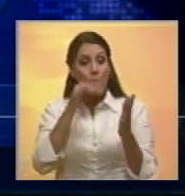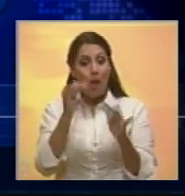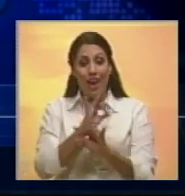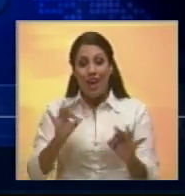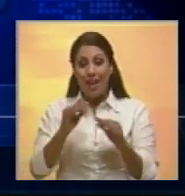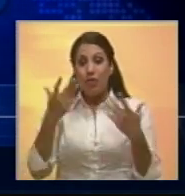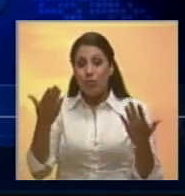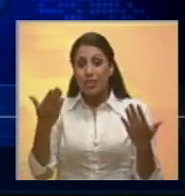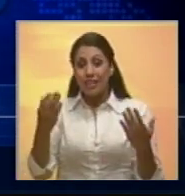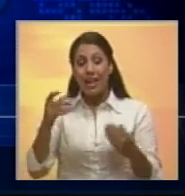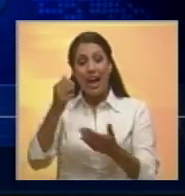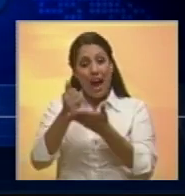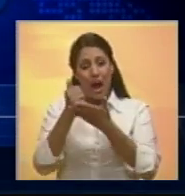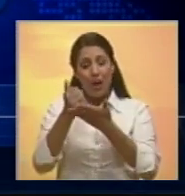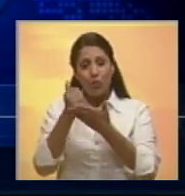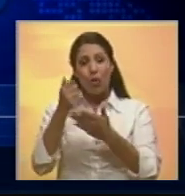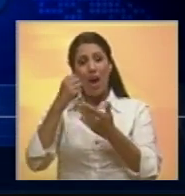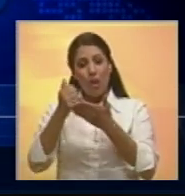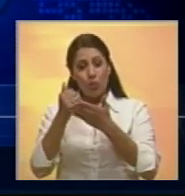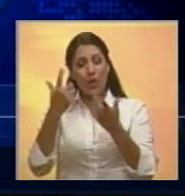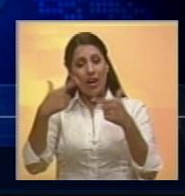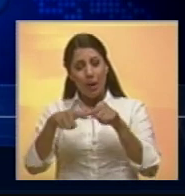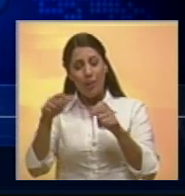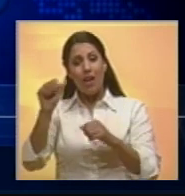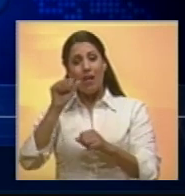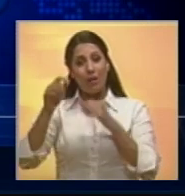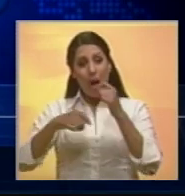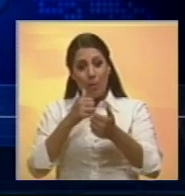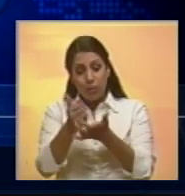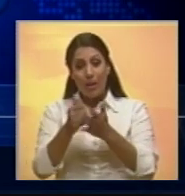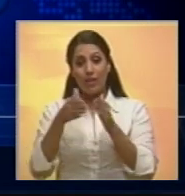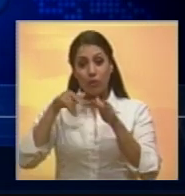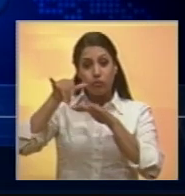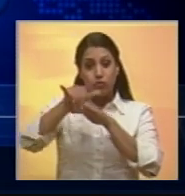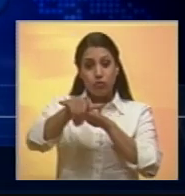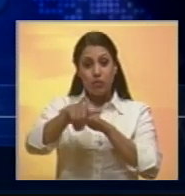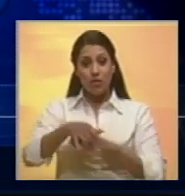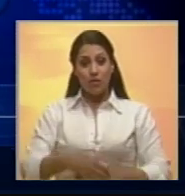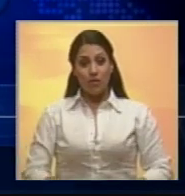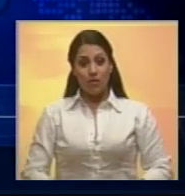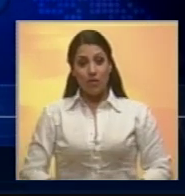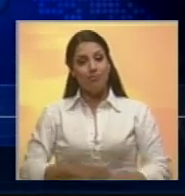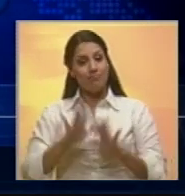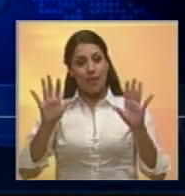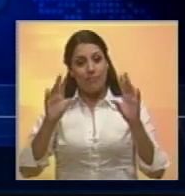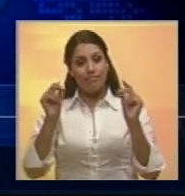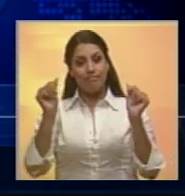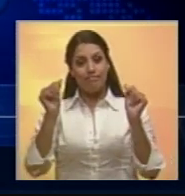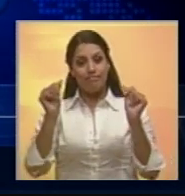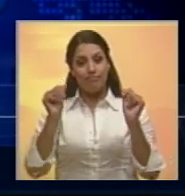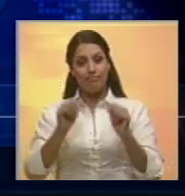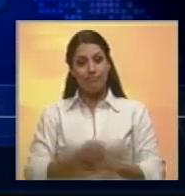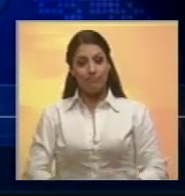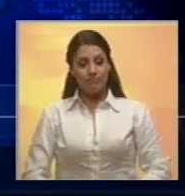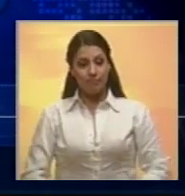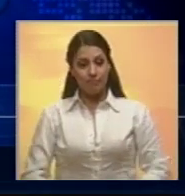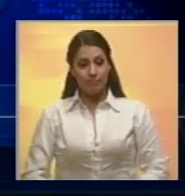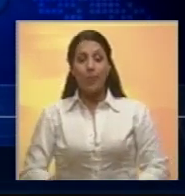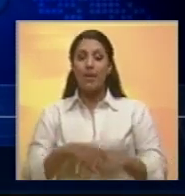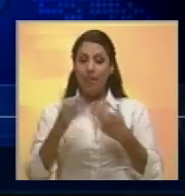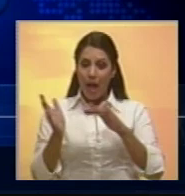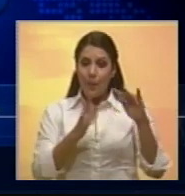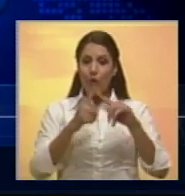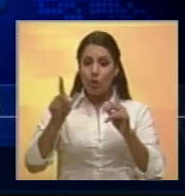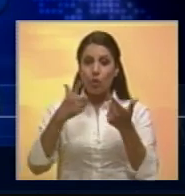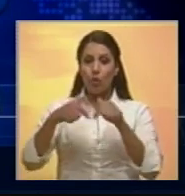el man, ayúdenos, vectores para proceder a la pista, vectores. Y ahí se paró la cosa. Por otro lado,